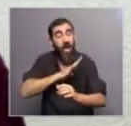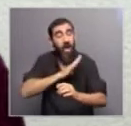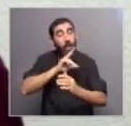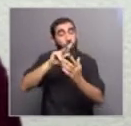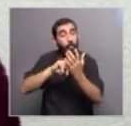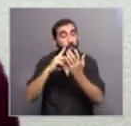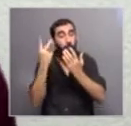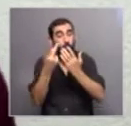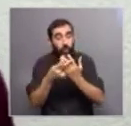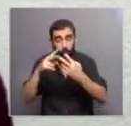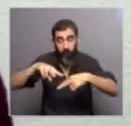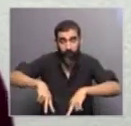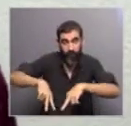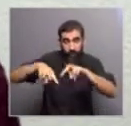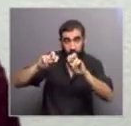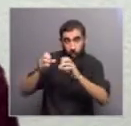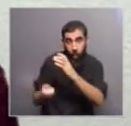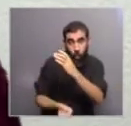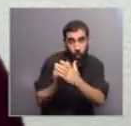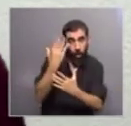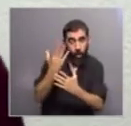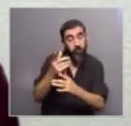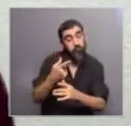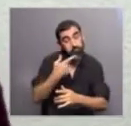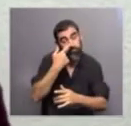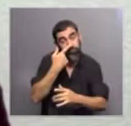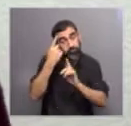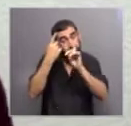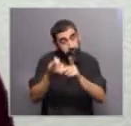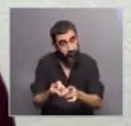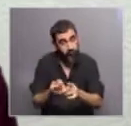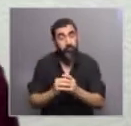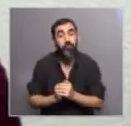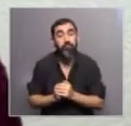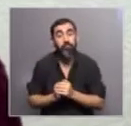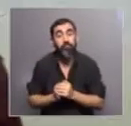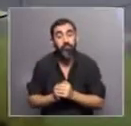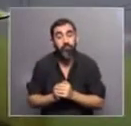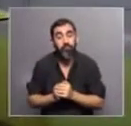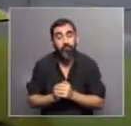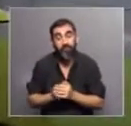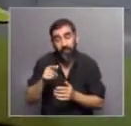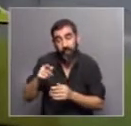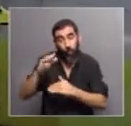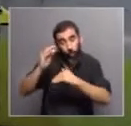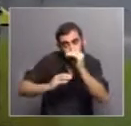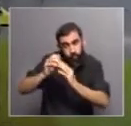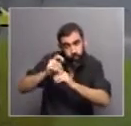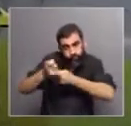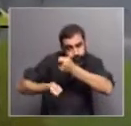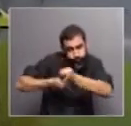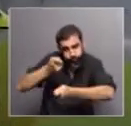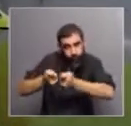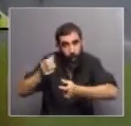de investigación nuevo y la verdad que es muy interesante, así como vos contabas. Ellos construyeron